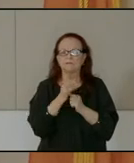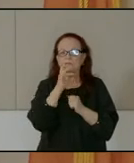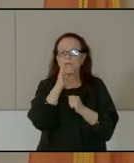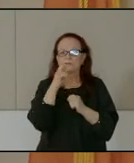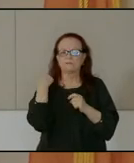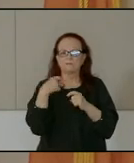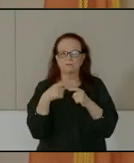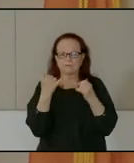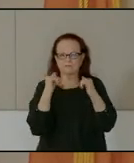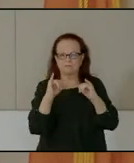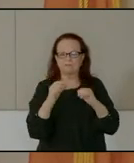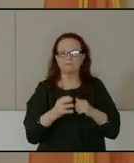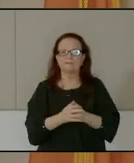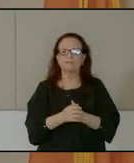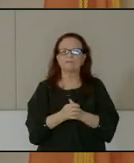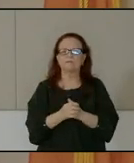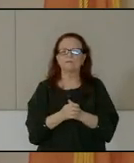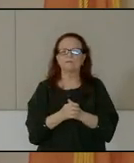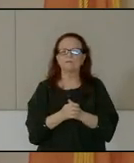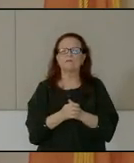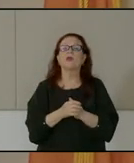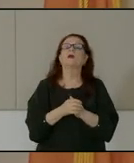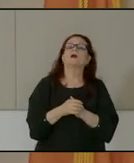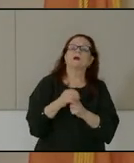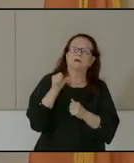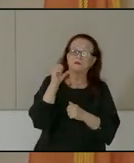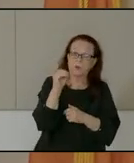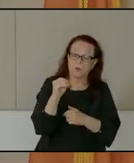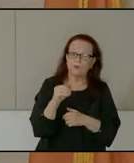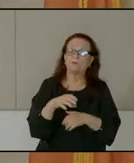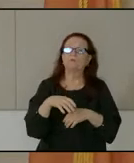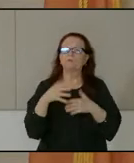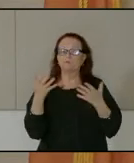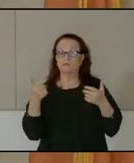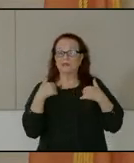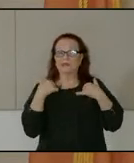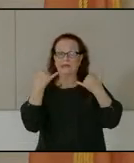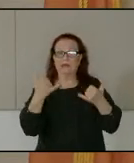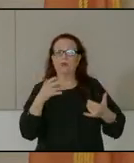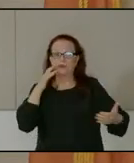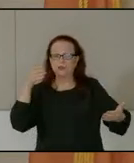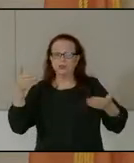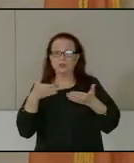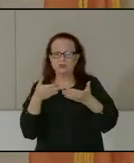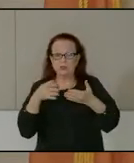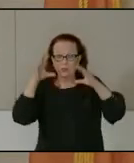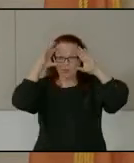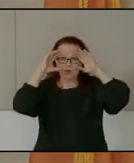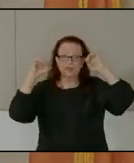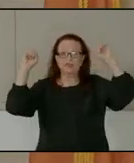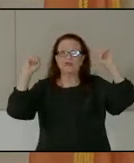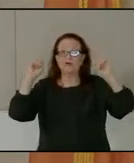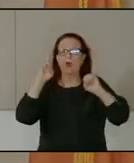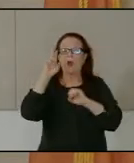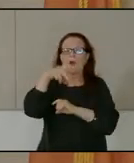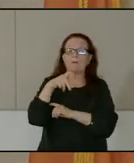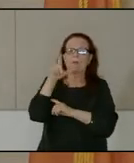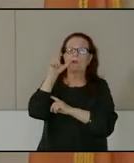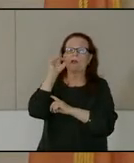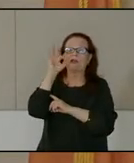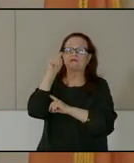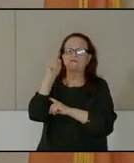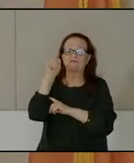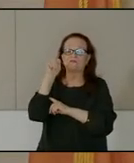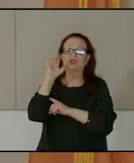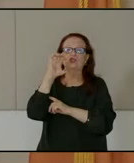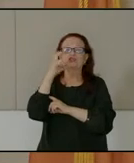invito que nos ayuden. So with that, let me go ahead and introduce the president of Uplift Charity,